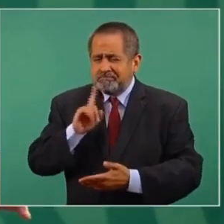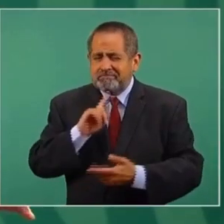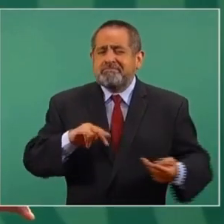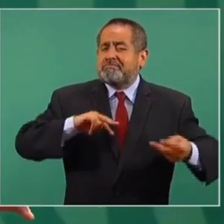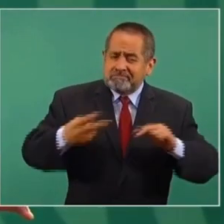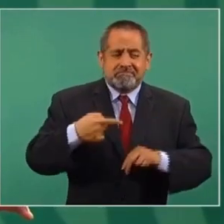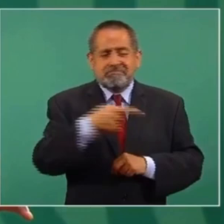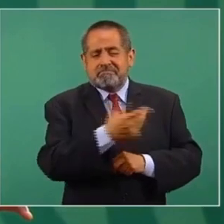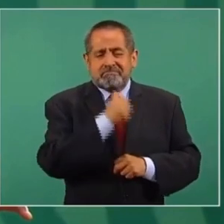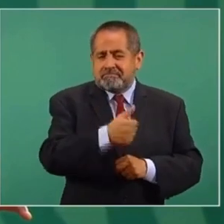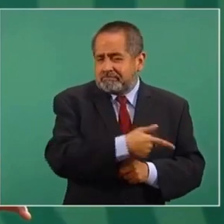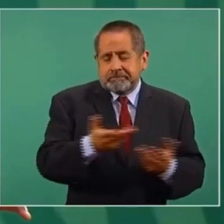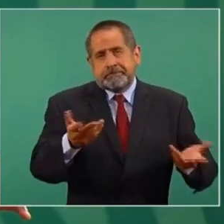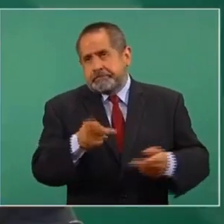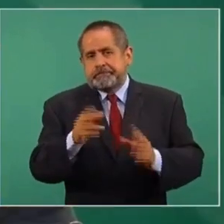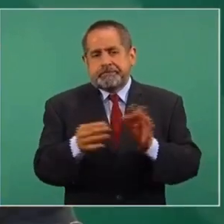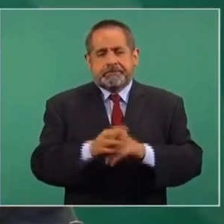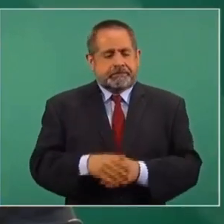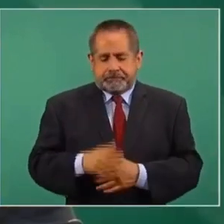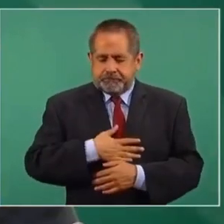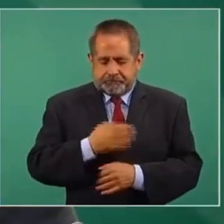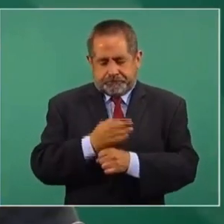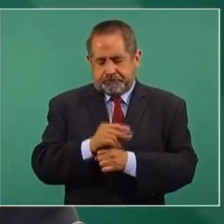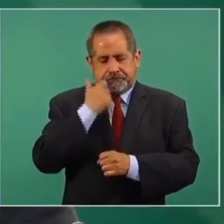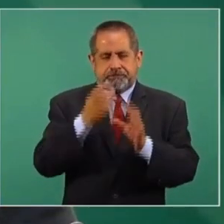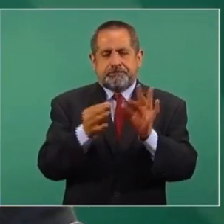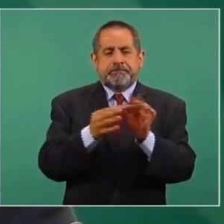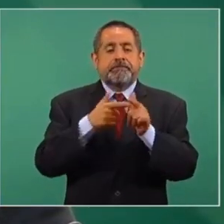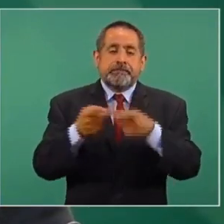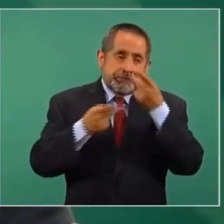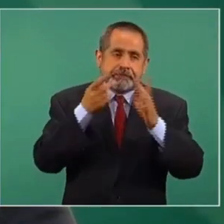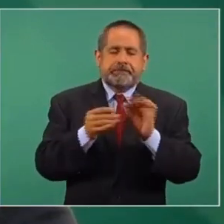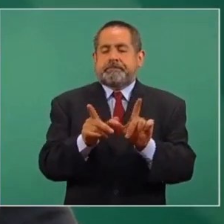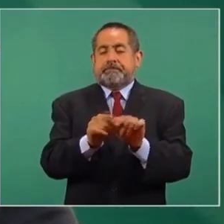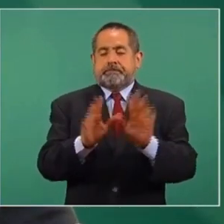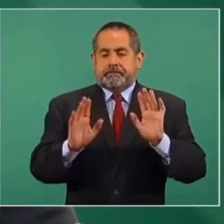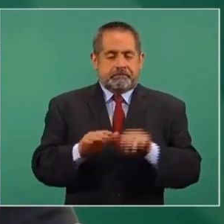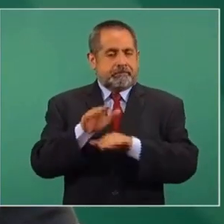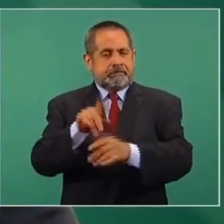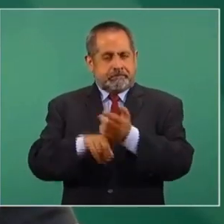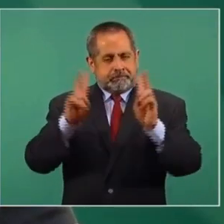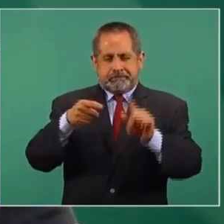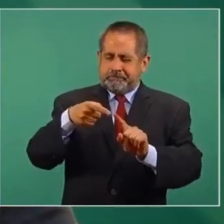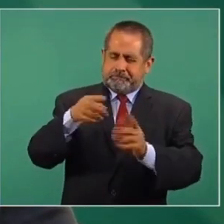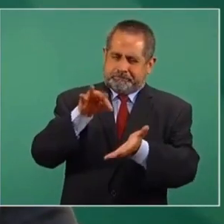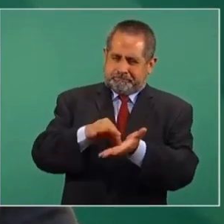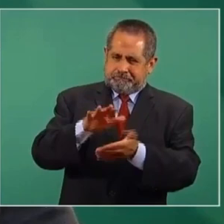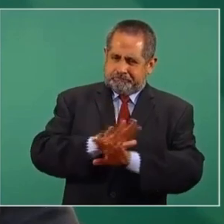pero no quiero seguir tratando el asunto.